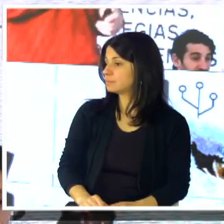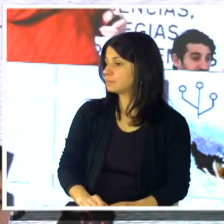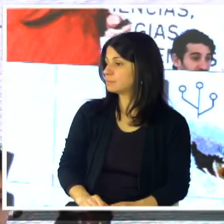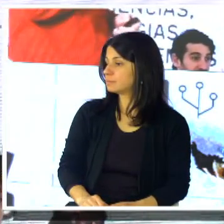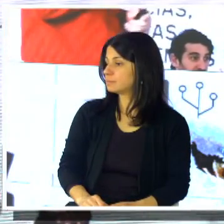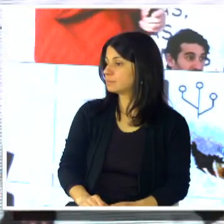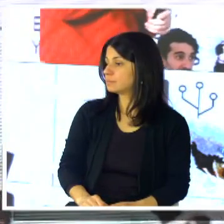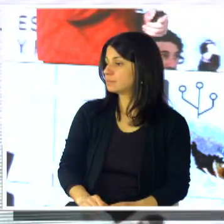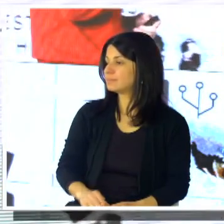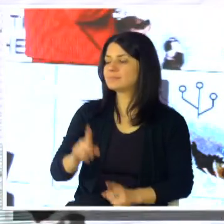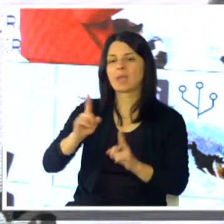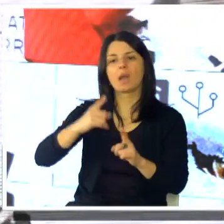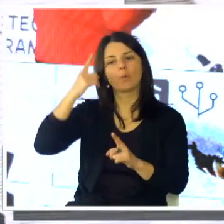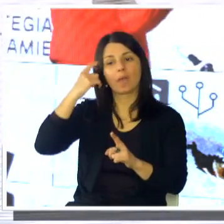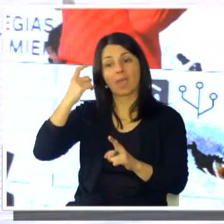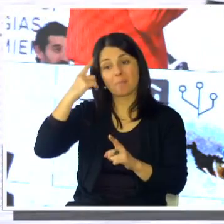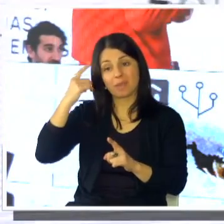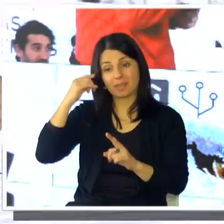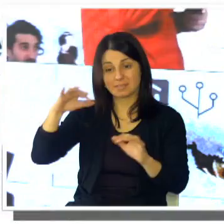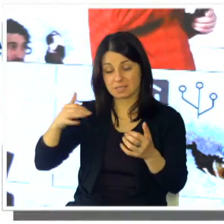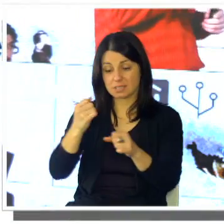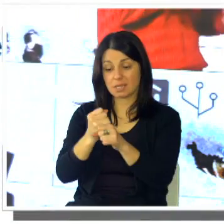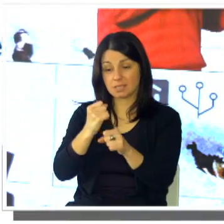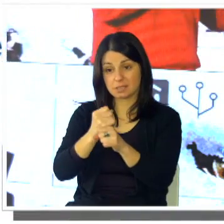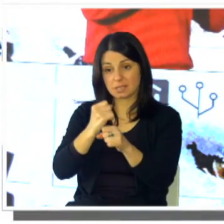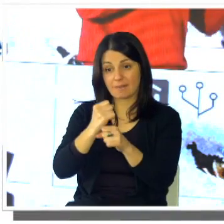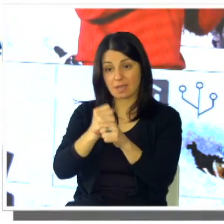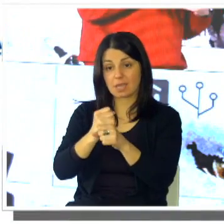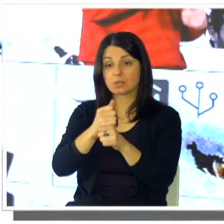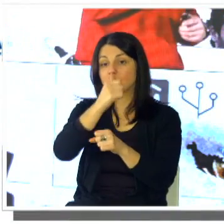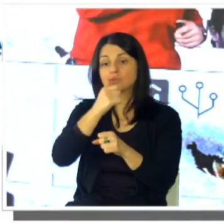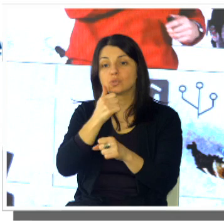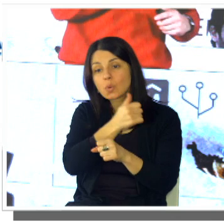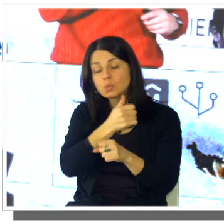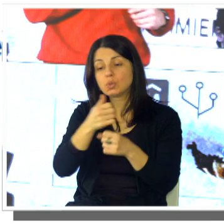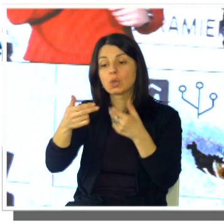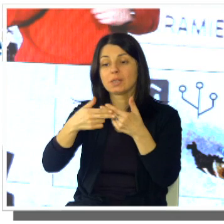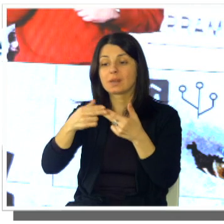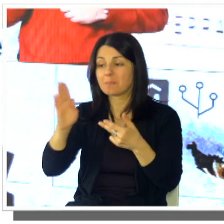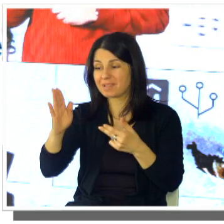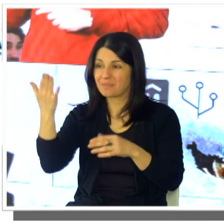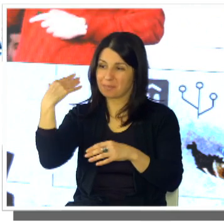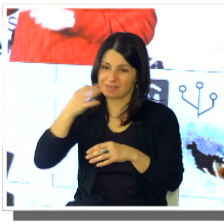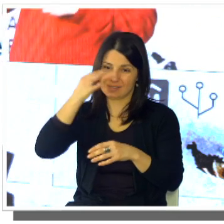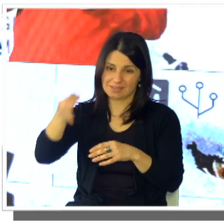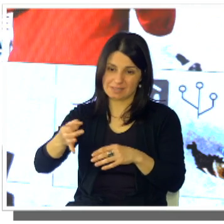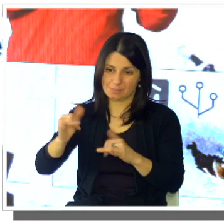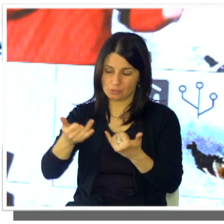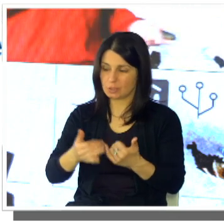Bueno, algunas de nuestras experiencias que estamos trabajando con estas soluciones de plataformas que les mencionaba anteriormente.